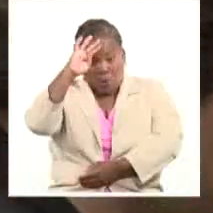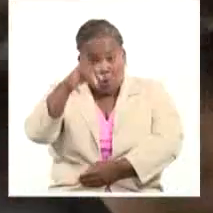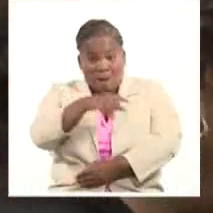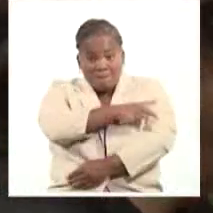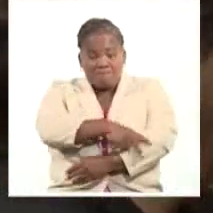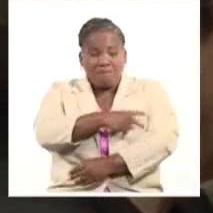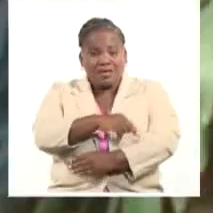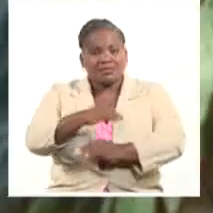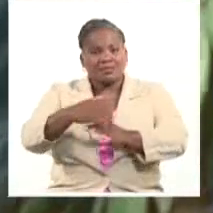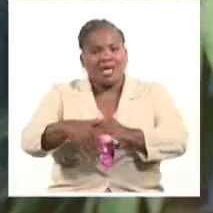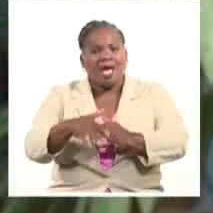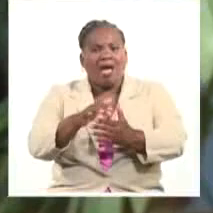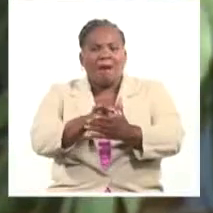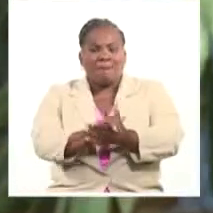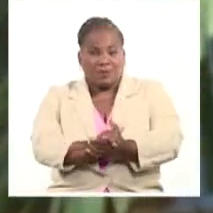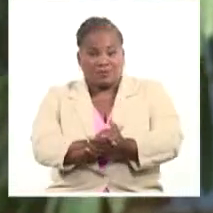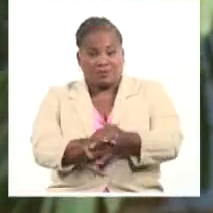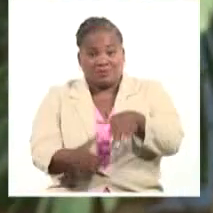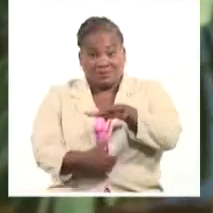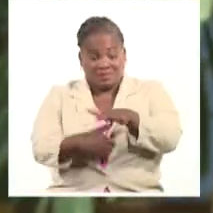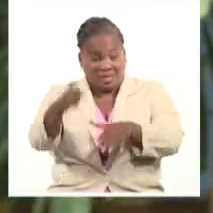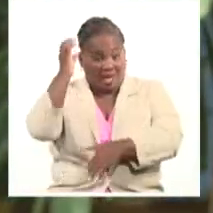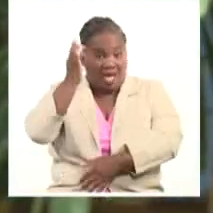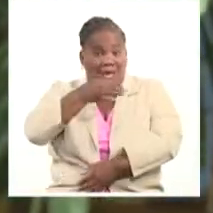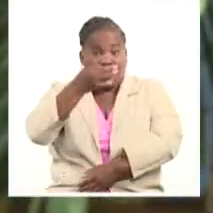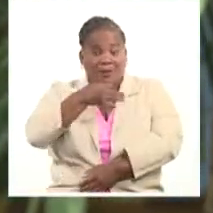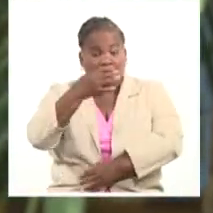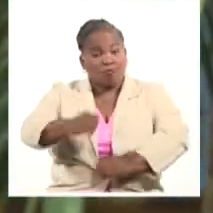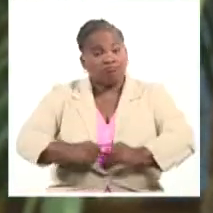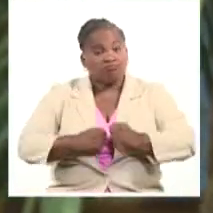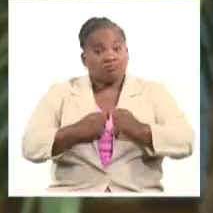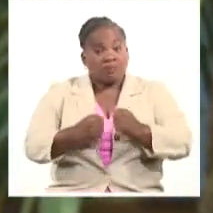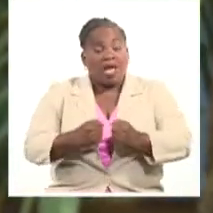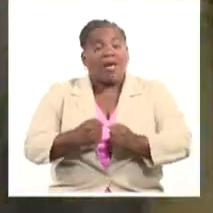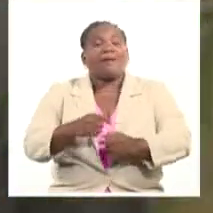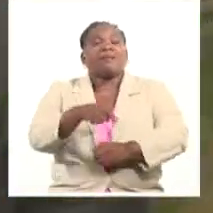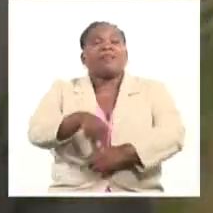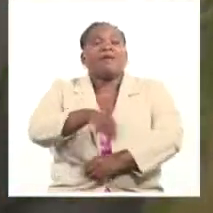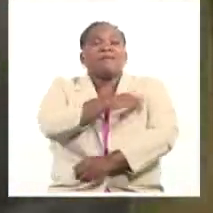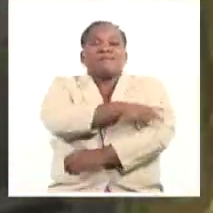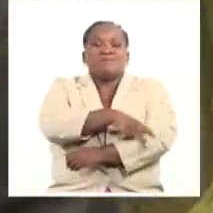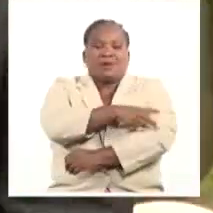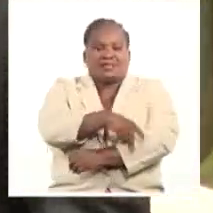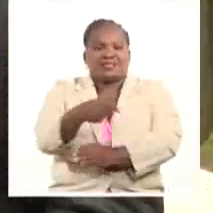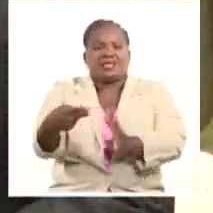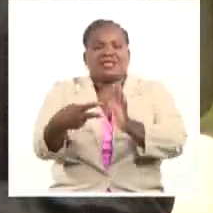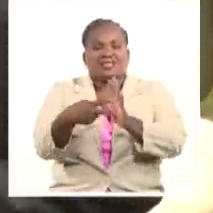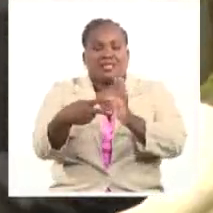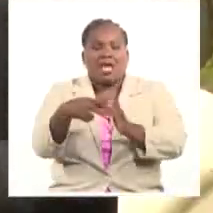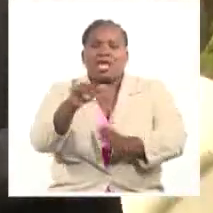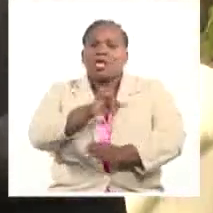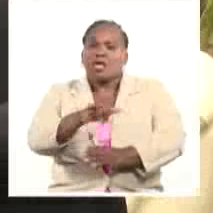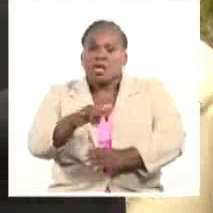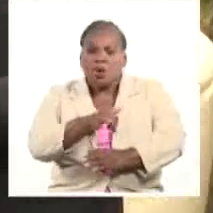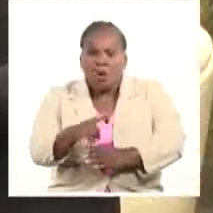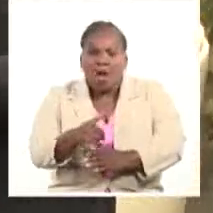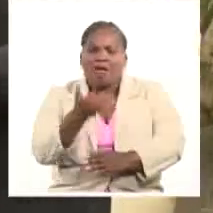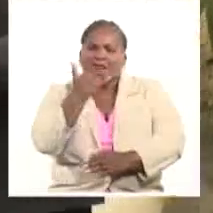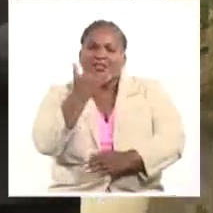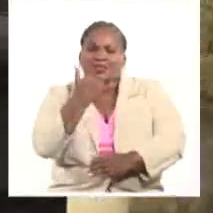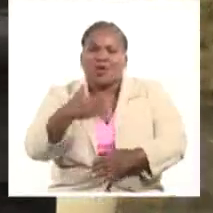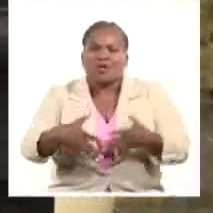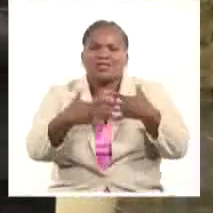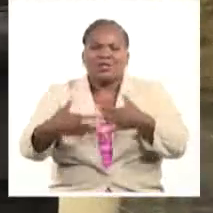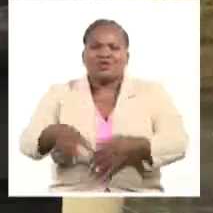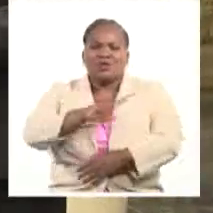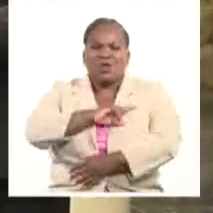amigo. Miguel Díaz-Canel destacó con admiración la heroica resistencia del pueblo sirio, que al igual que el cubano enfrenta las agresiones estadounidenses. Por